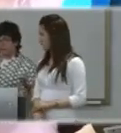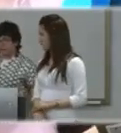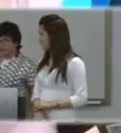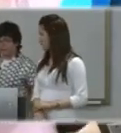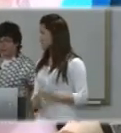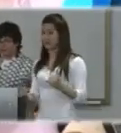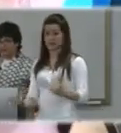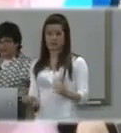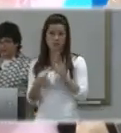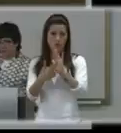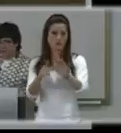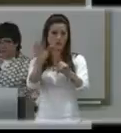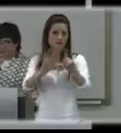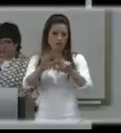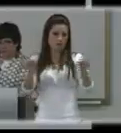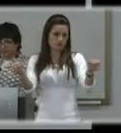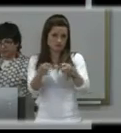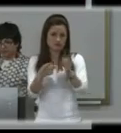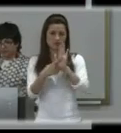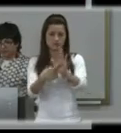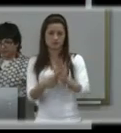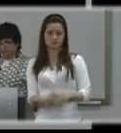presentarles un corto video.